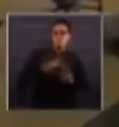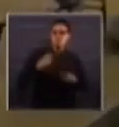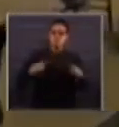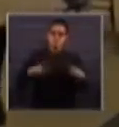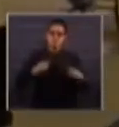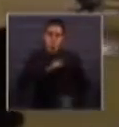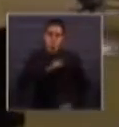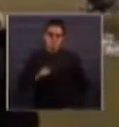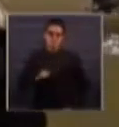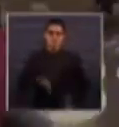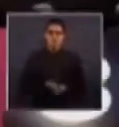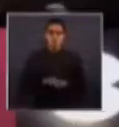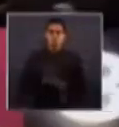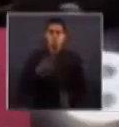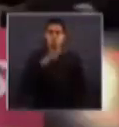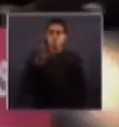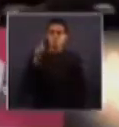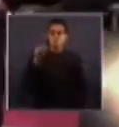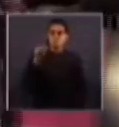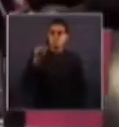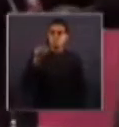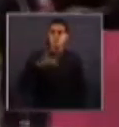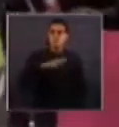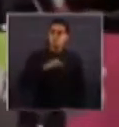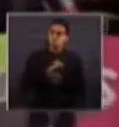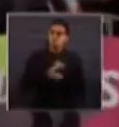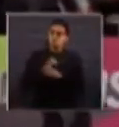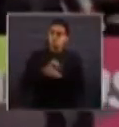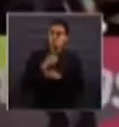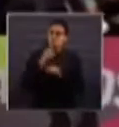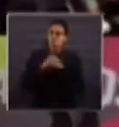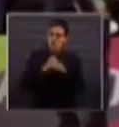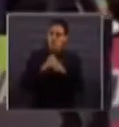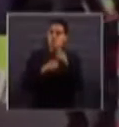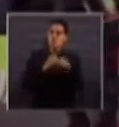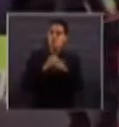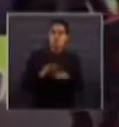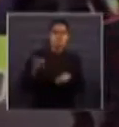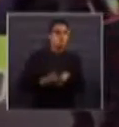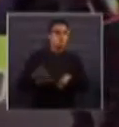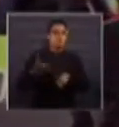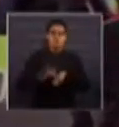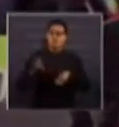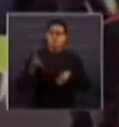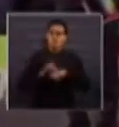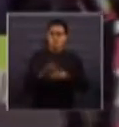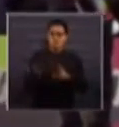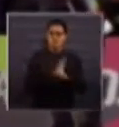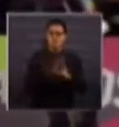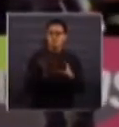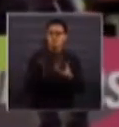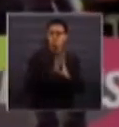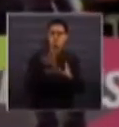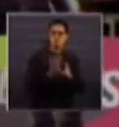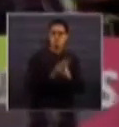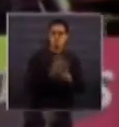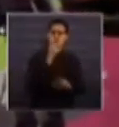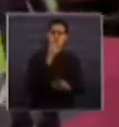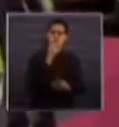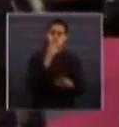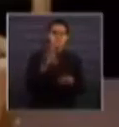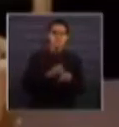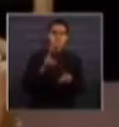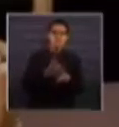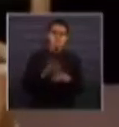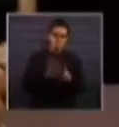270 carpetas de investigación o averiguaciones por año. Estamos hablando que diariamente tienen que armar una carpeta de investigación el Ministerio Público. Así no se puede llevar a los